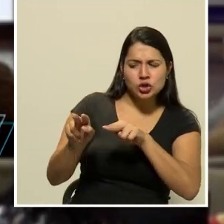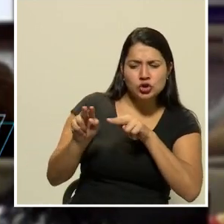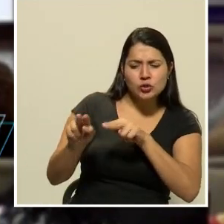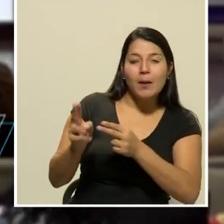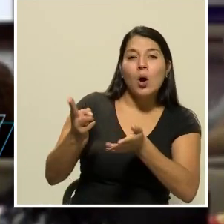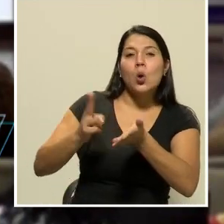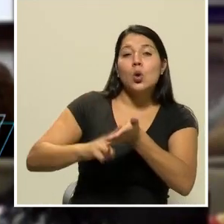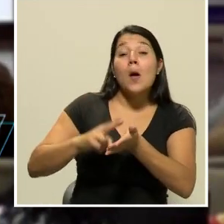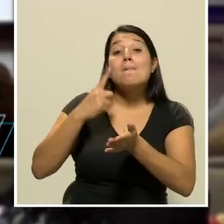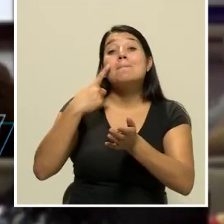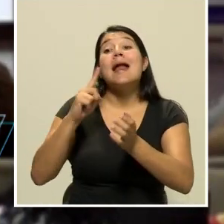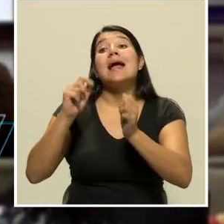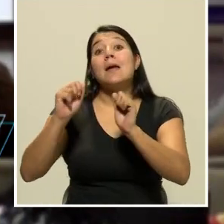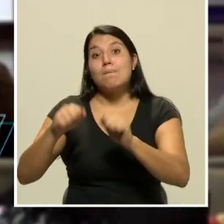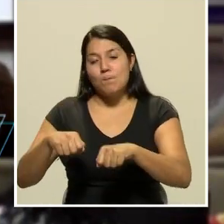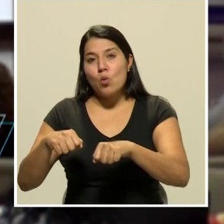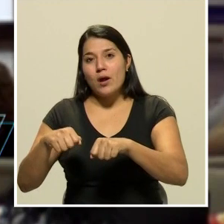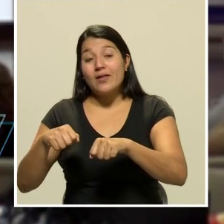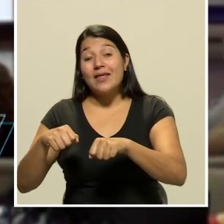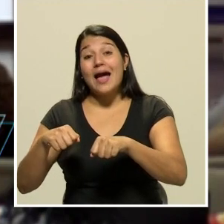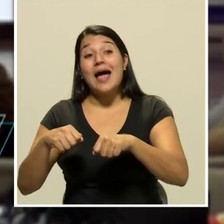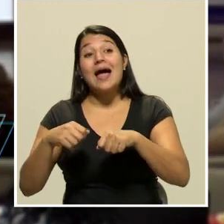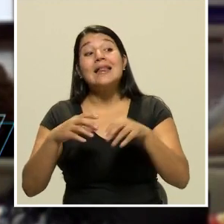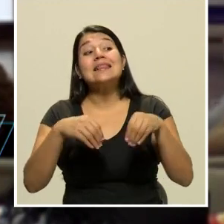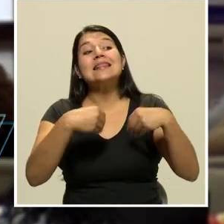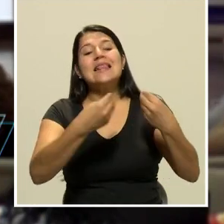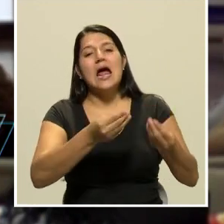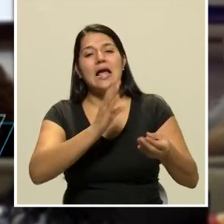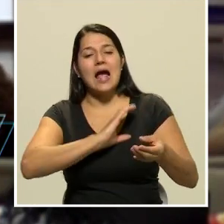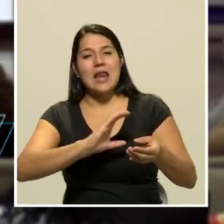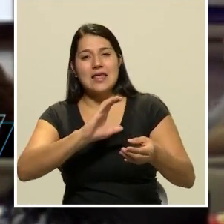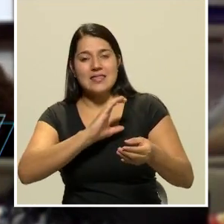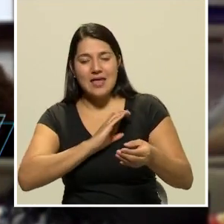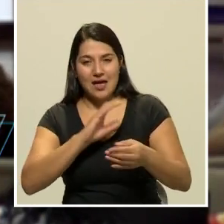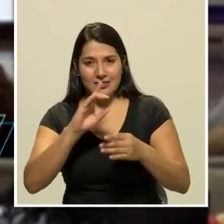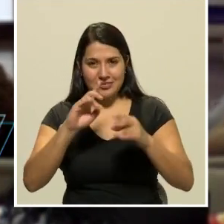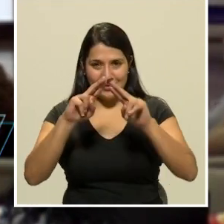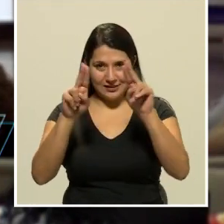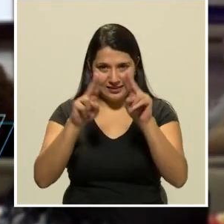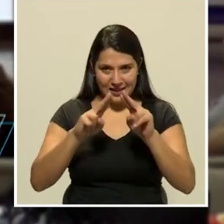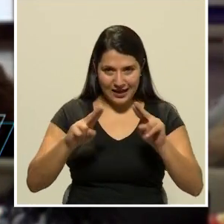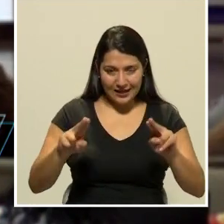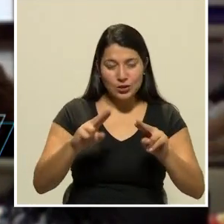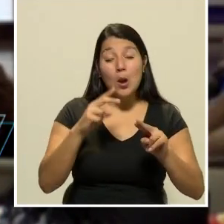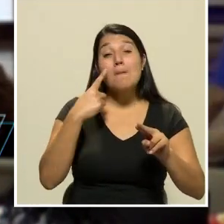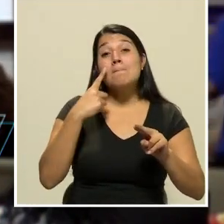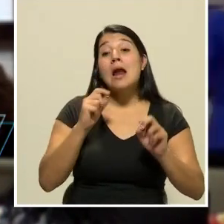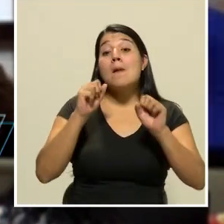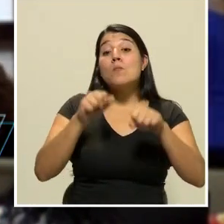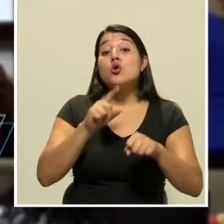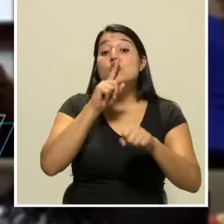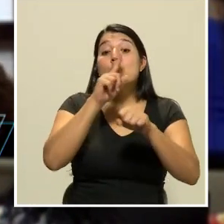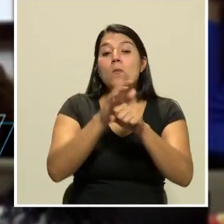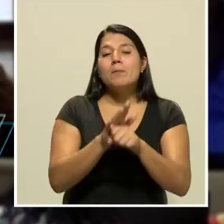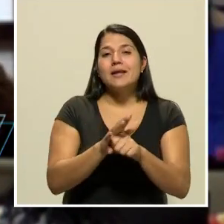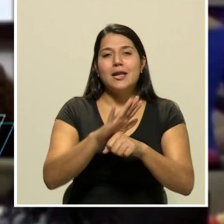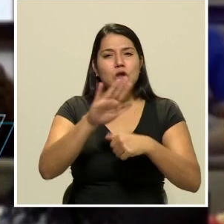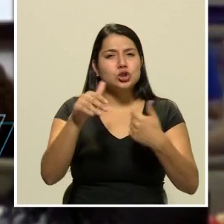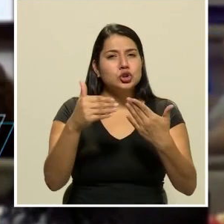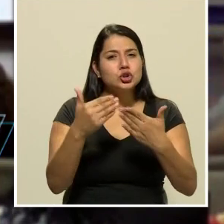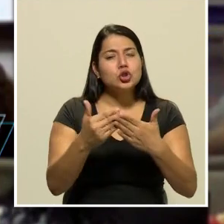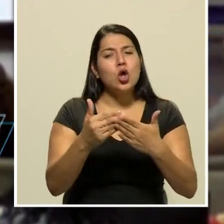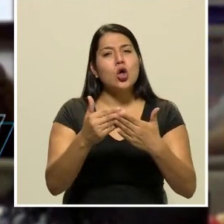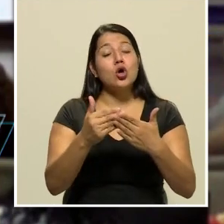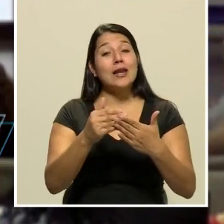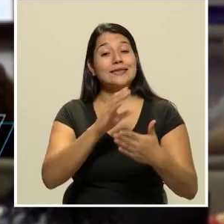la calidad de la señal y para que las condiciones que necesitan tener las escuelas para poder trabajar